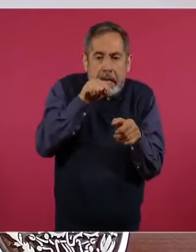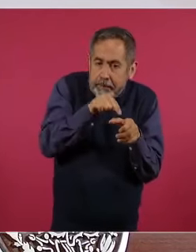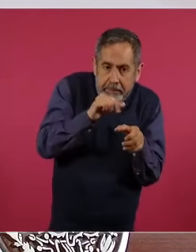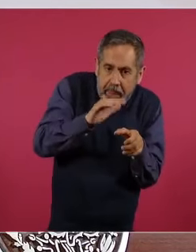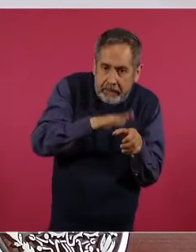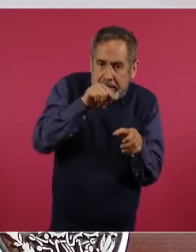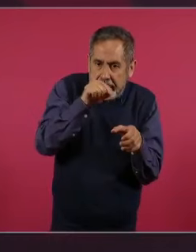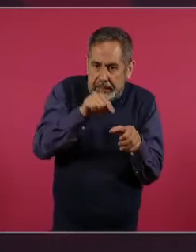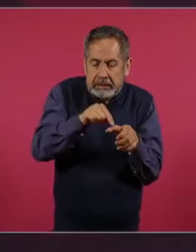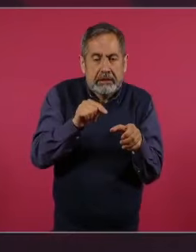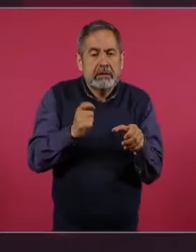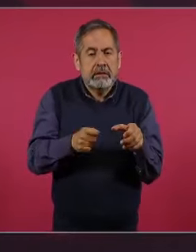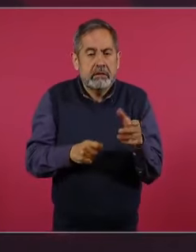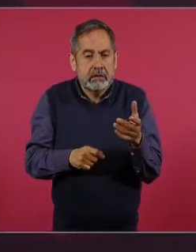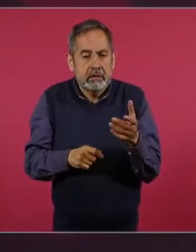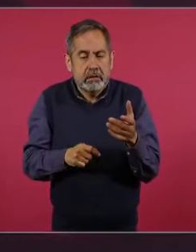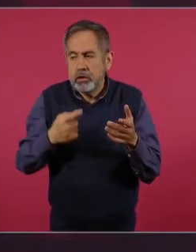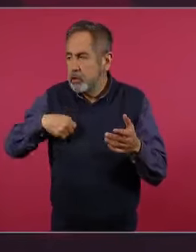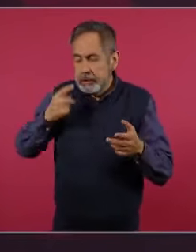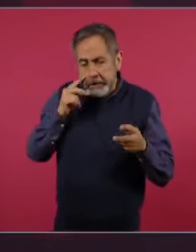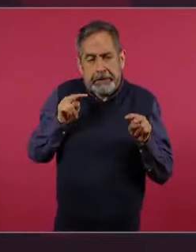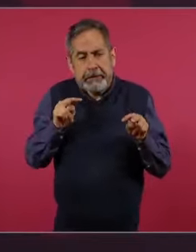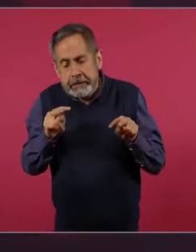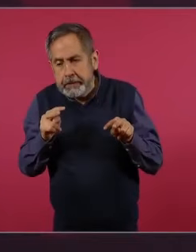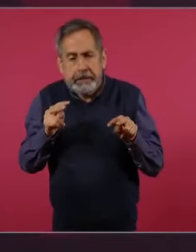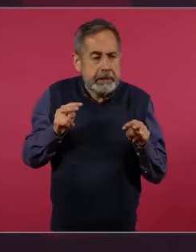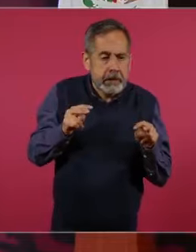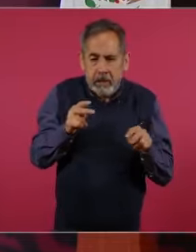que estamos pendientes,